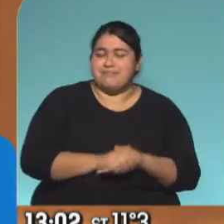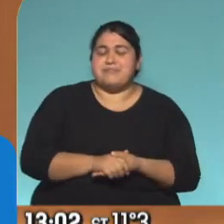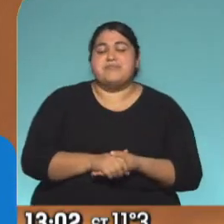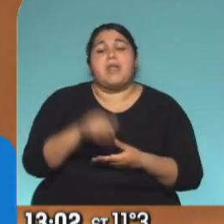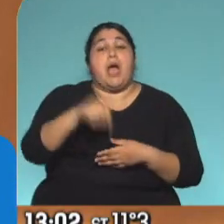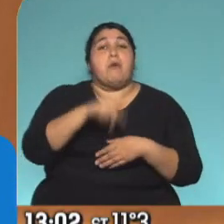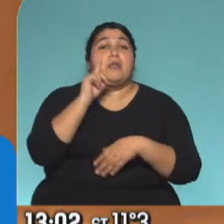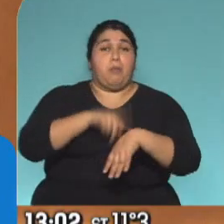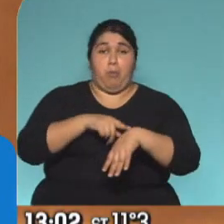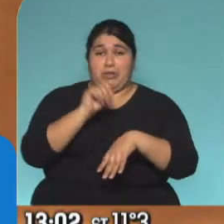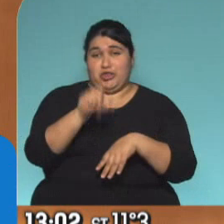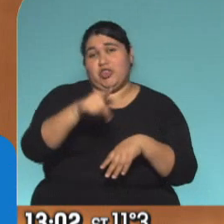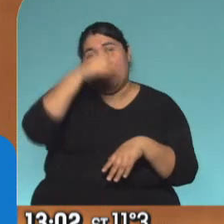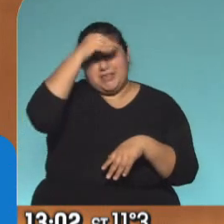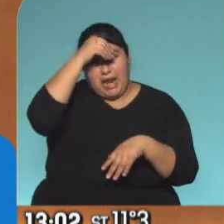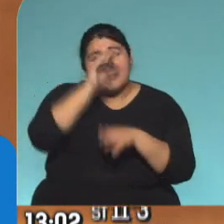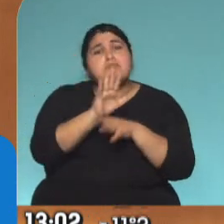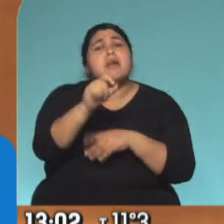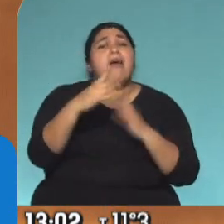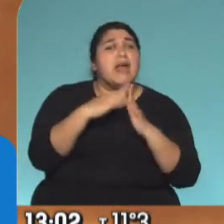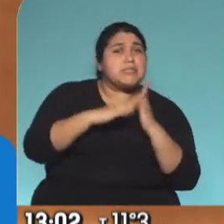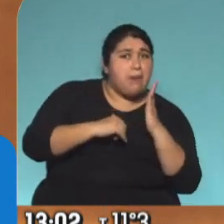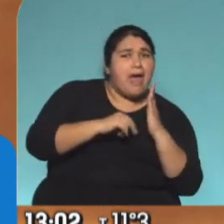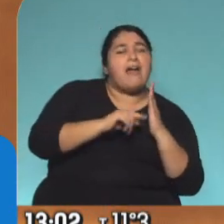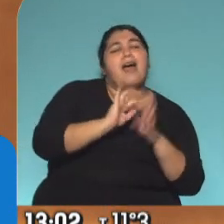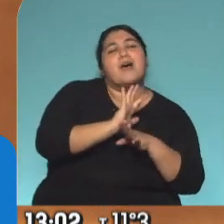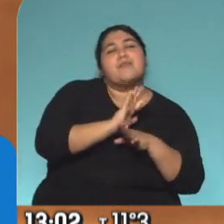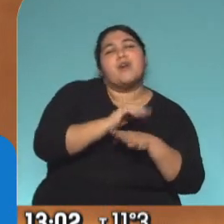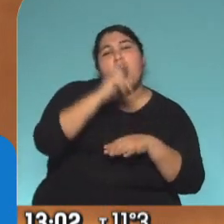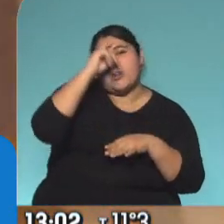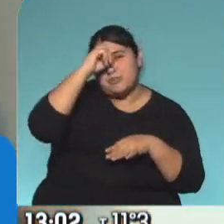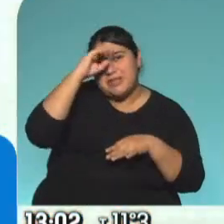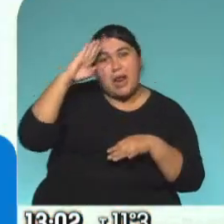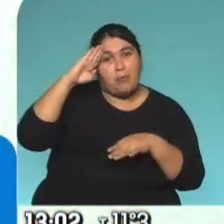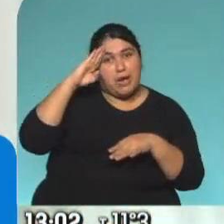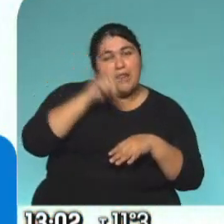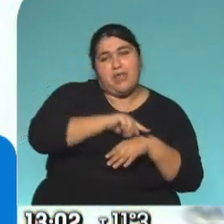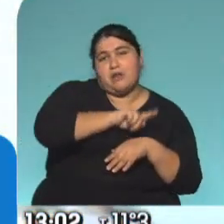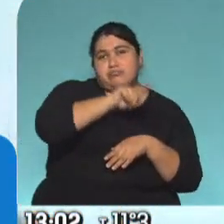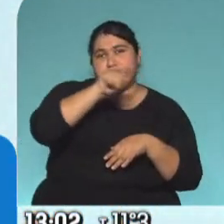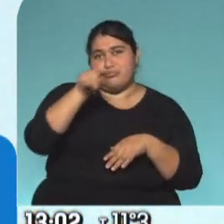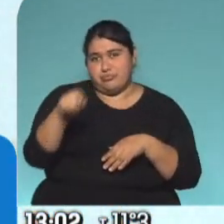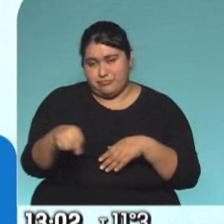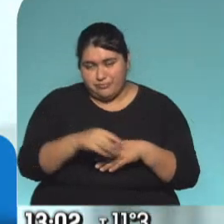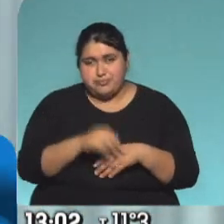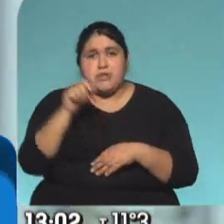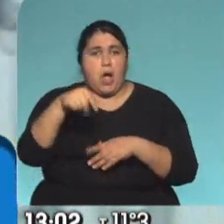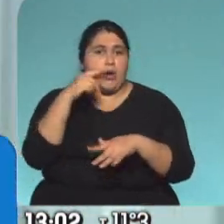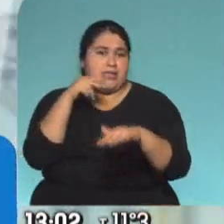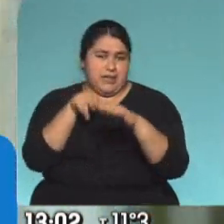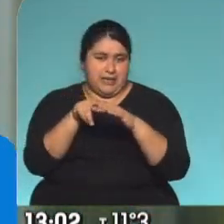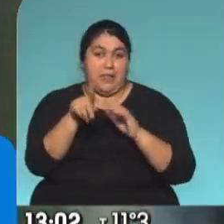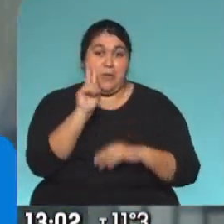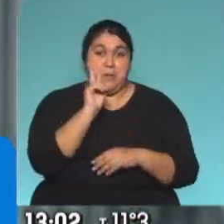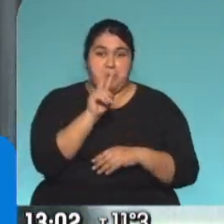el momento en el que Trump se trasladaba desde la Casa Blanca hasta el hospital militar en Washington, donde está internado ahora. Ahí lo vemos a